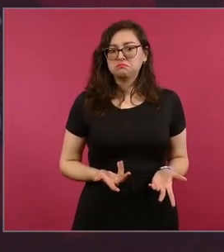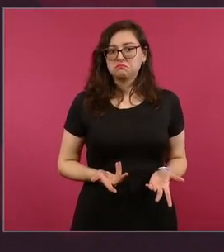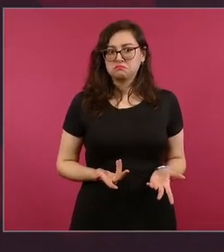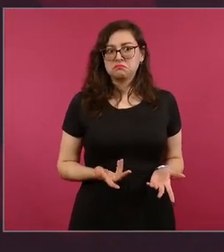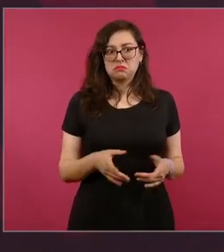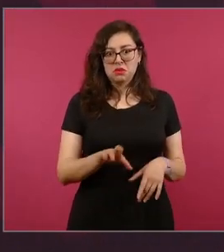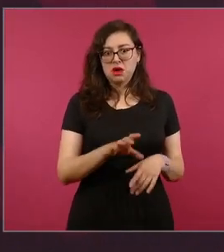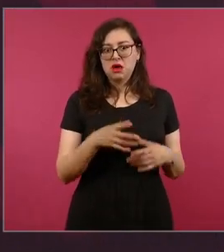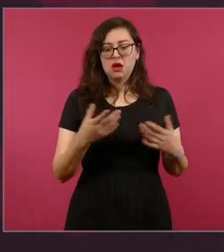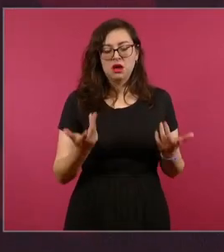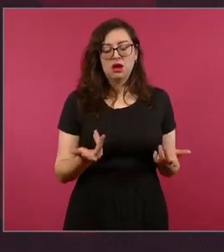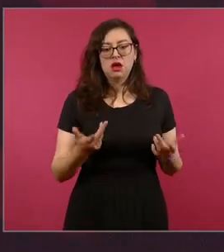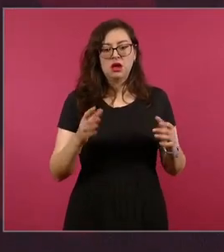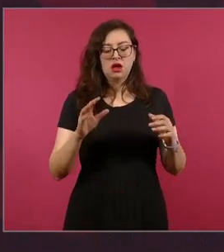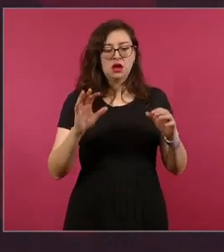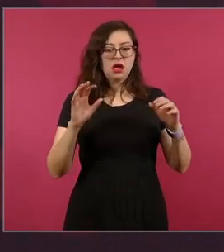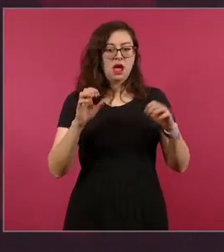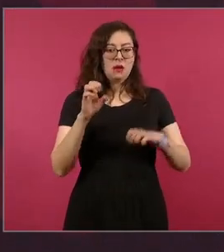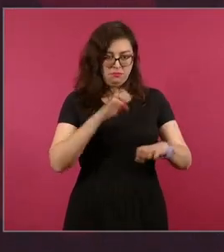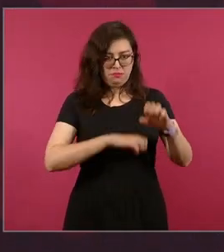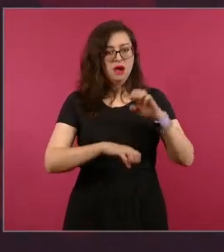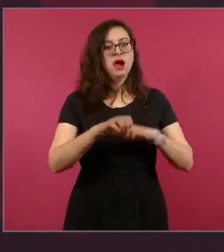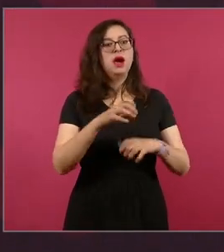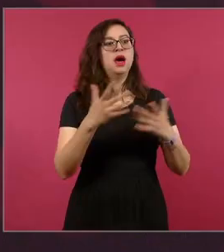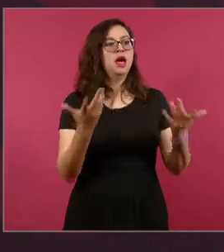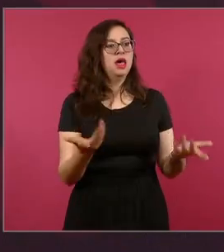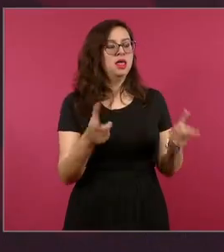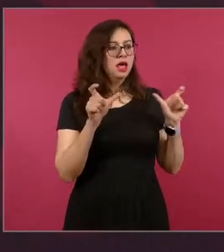consulados y en la frontera,